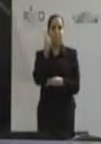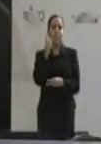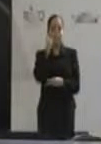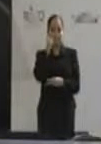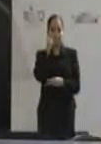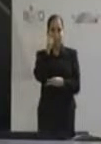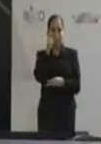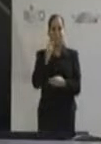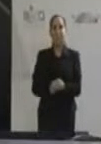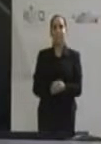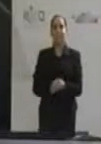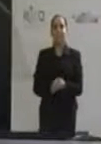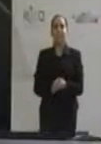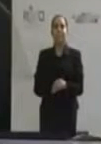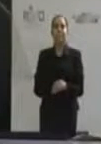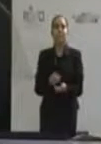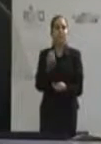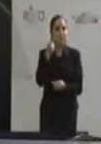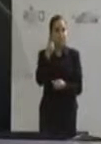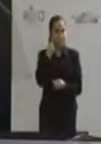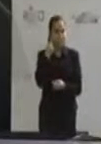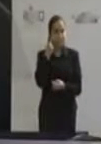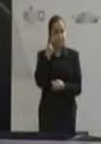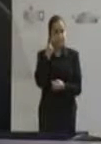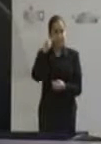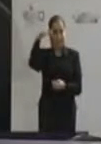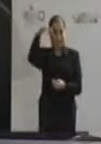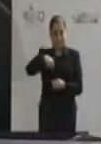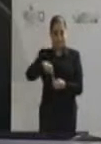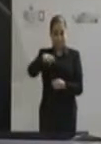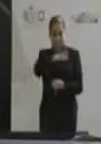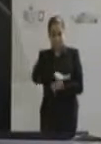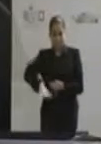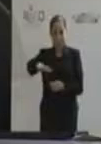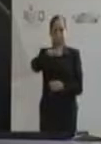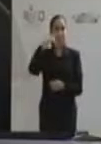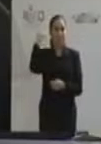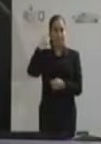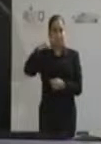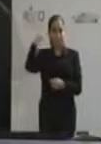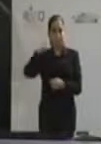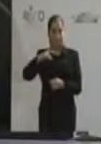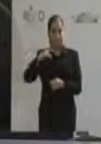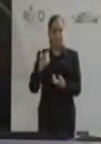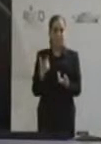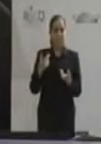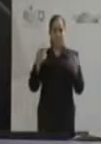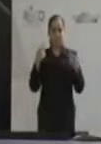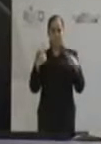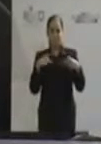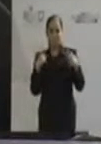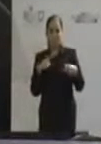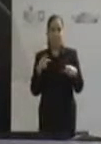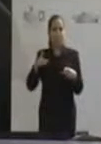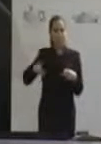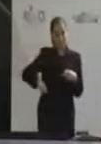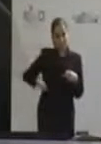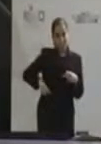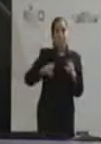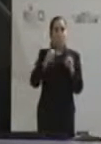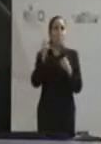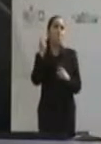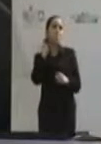Ciudadano, en Querétaro no podemos permitir actos de corrupción, y mucho menos en cuestiones de